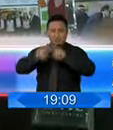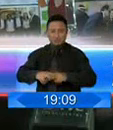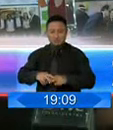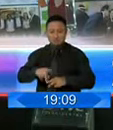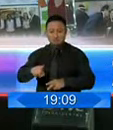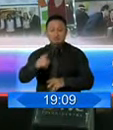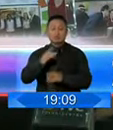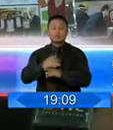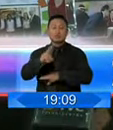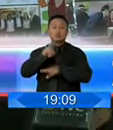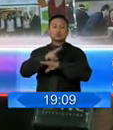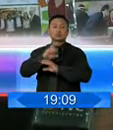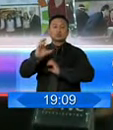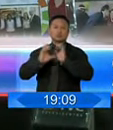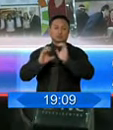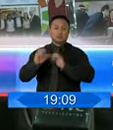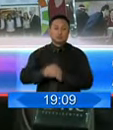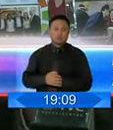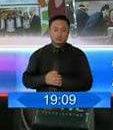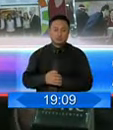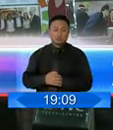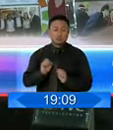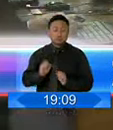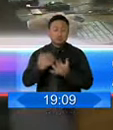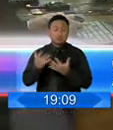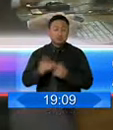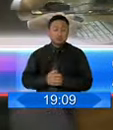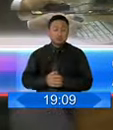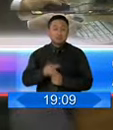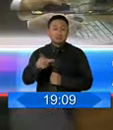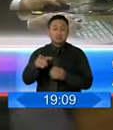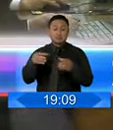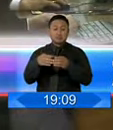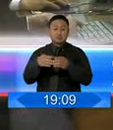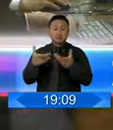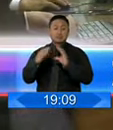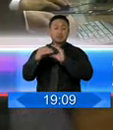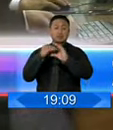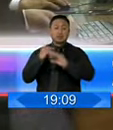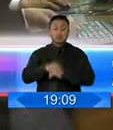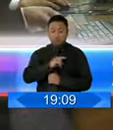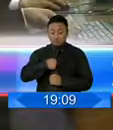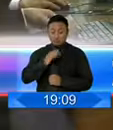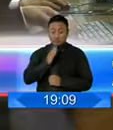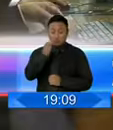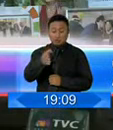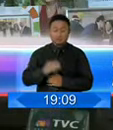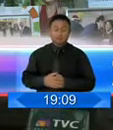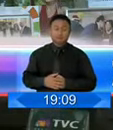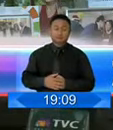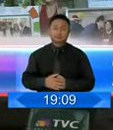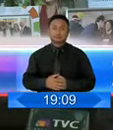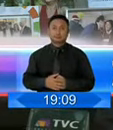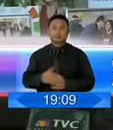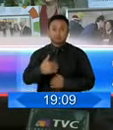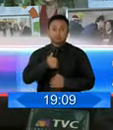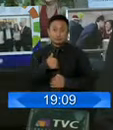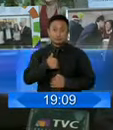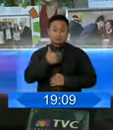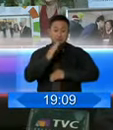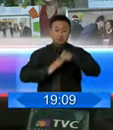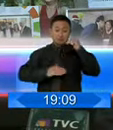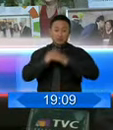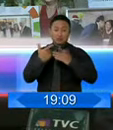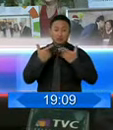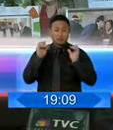que el superintendente mencionó que estará a la espera de que la Asamblea le llame a comparecer. El que nada debe, nada